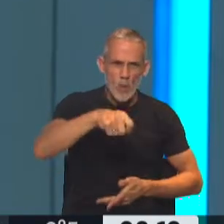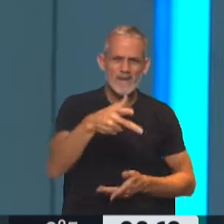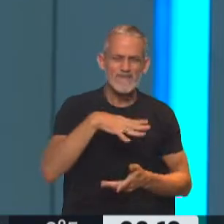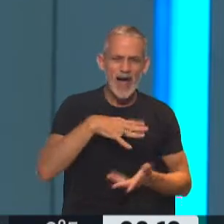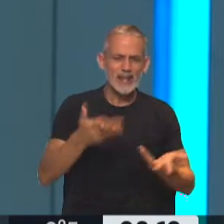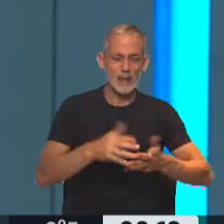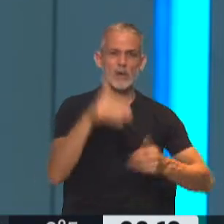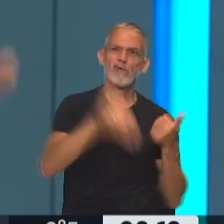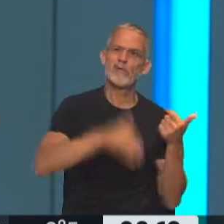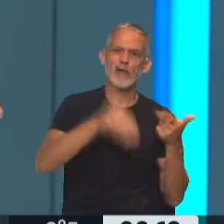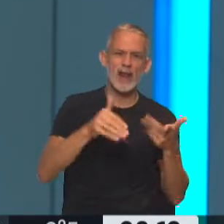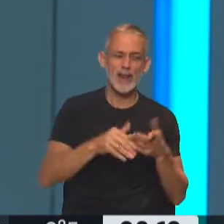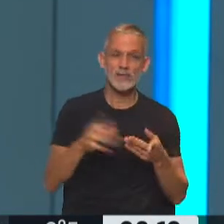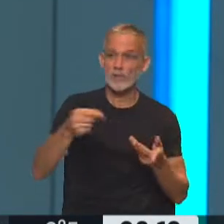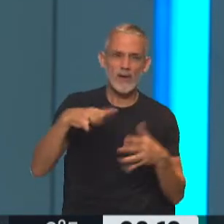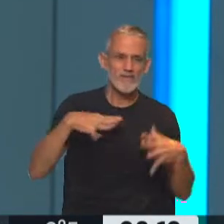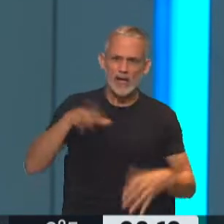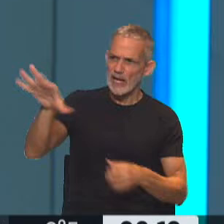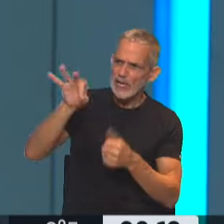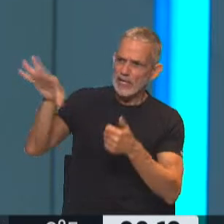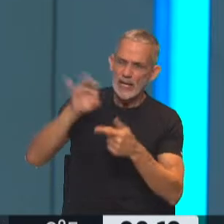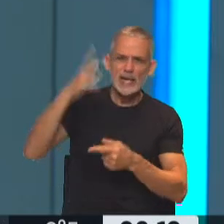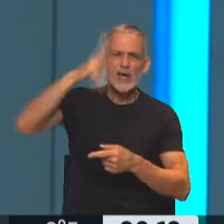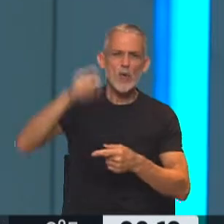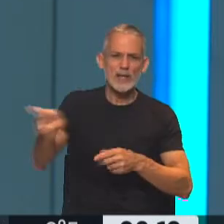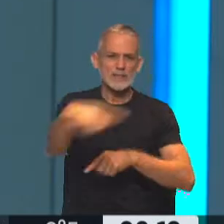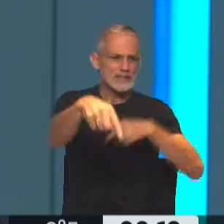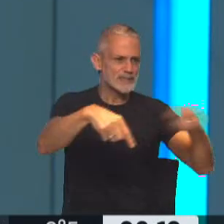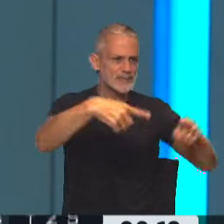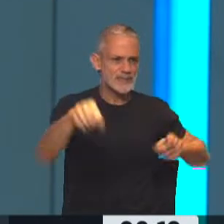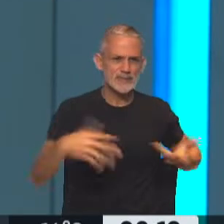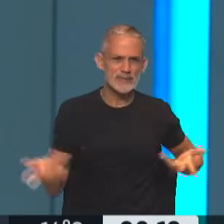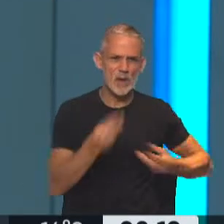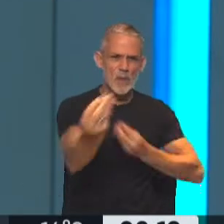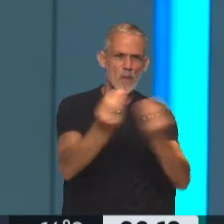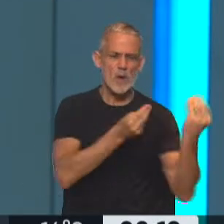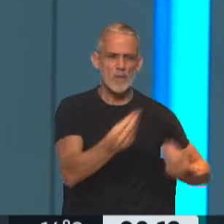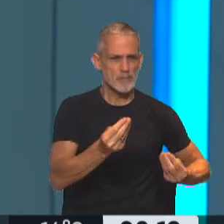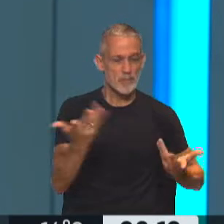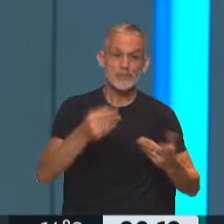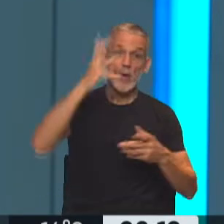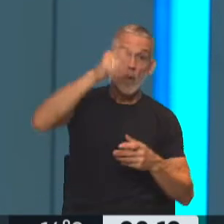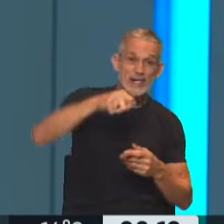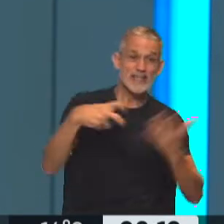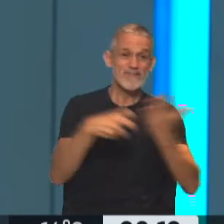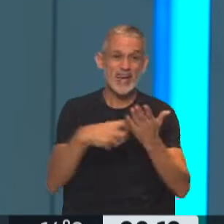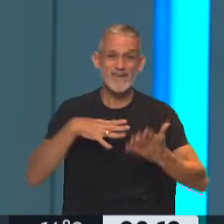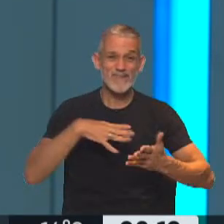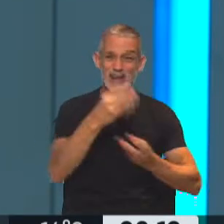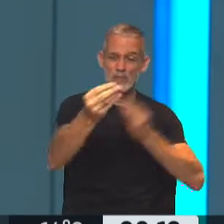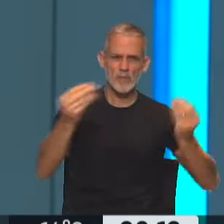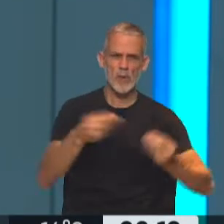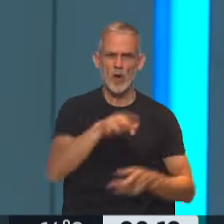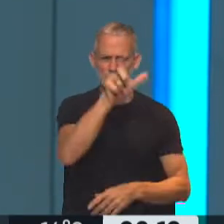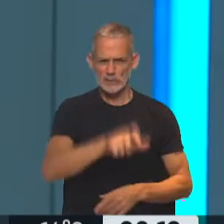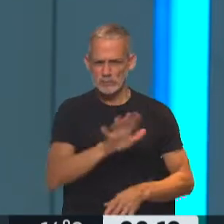lenta porque estas designaciones no avanzan en el Consejo de la Magistratura. Y ni hablar del número de jueces y fiscales que están sospechados